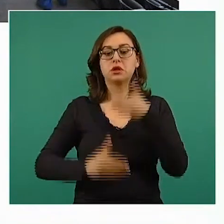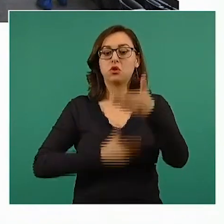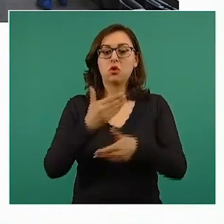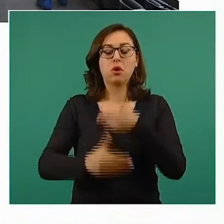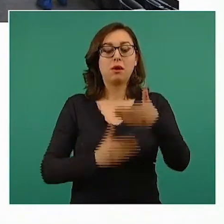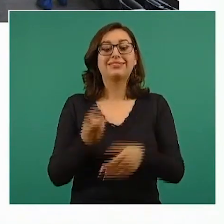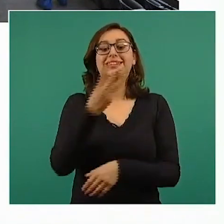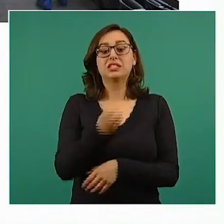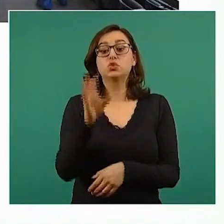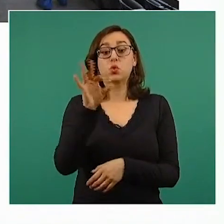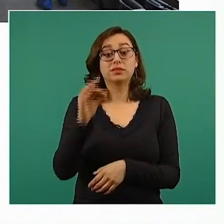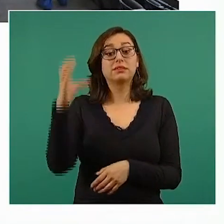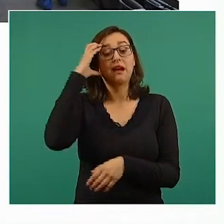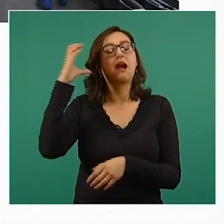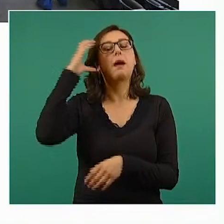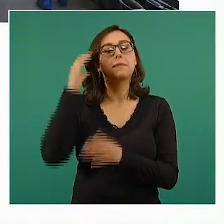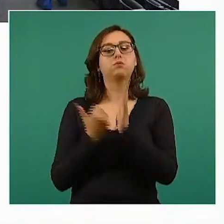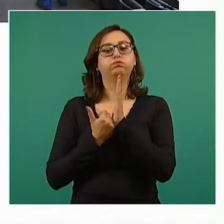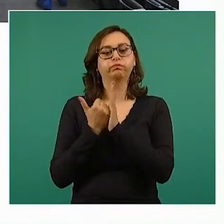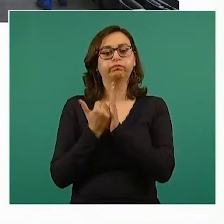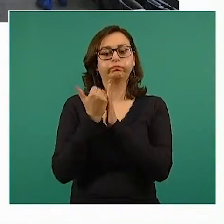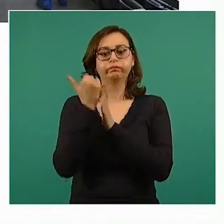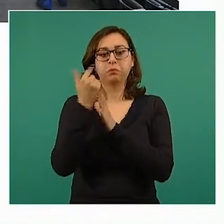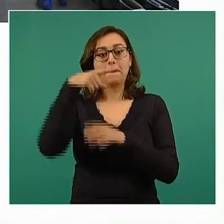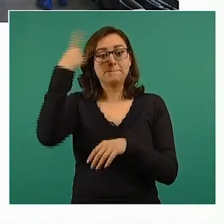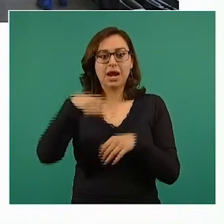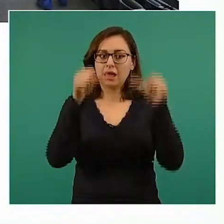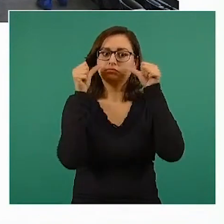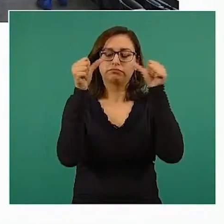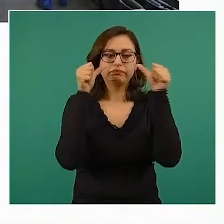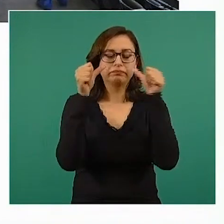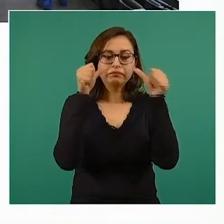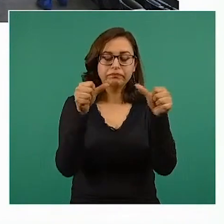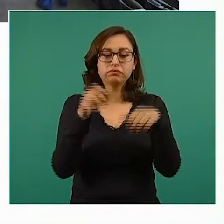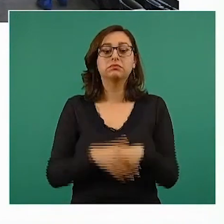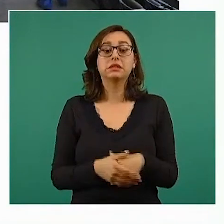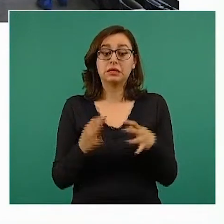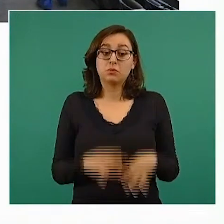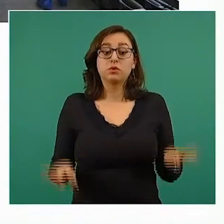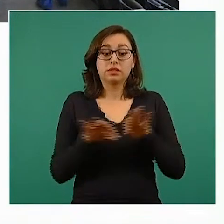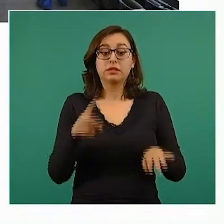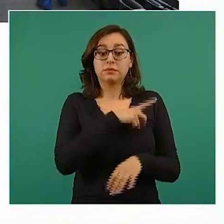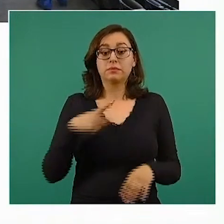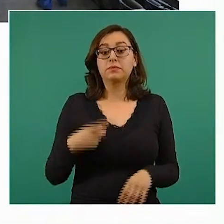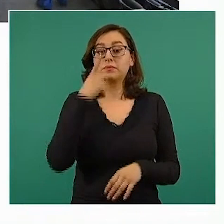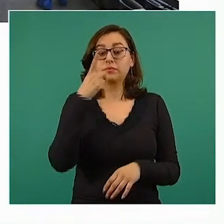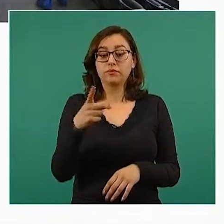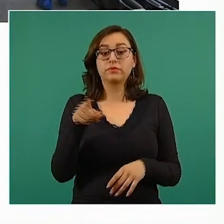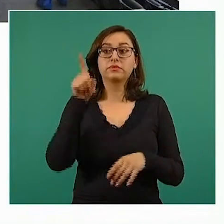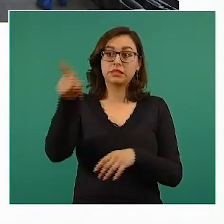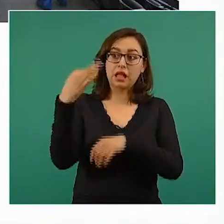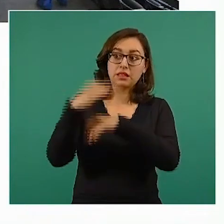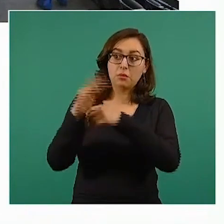camas en diciembre, cuando nos encontramos en el momento de mayor necesidad de atención médica. Vale la pena comentar que el autódromo cerrará funciones de